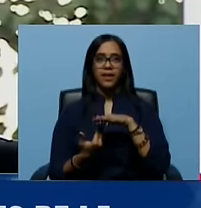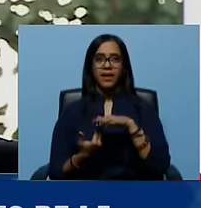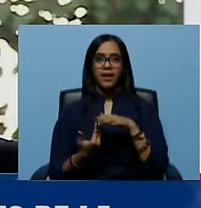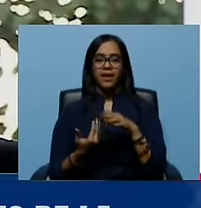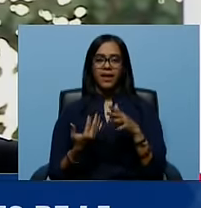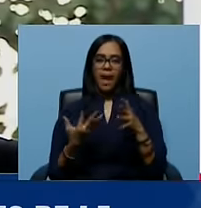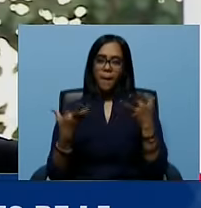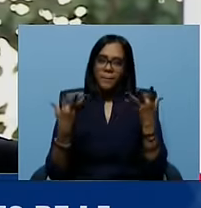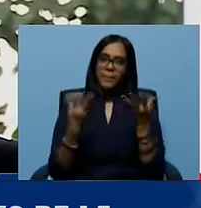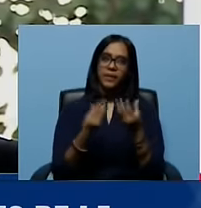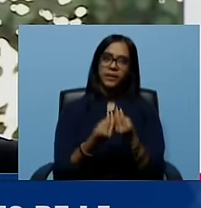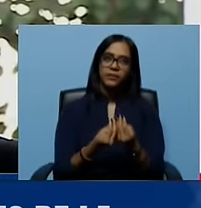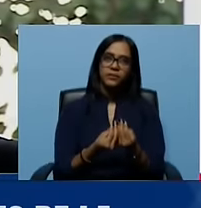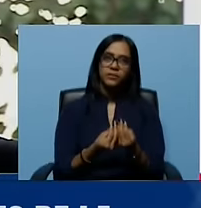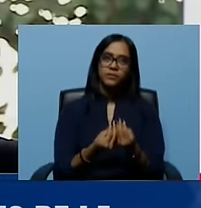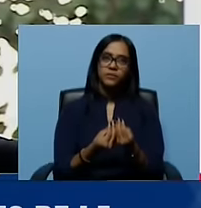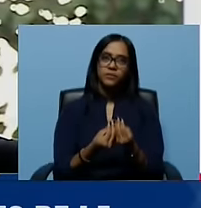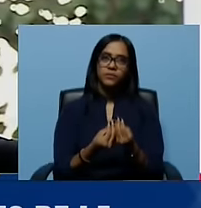apegándonos